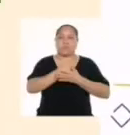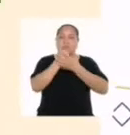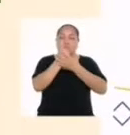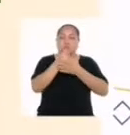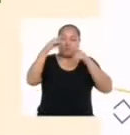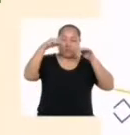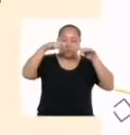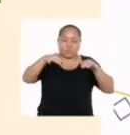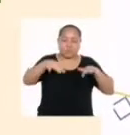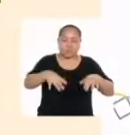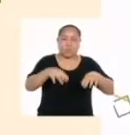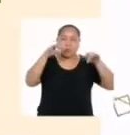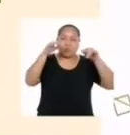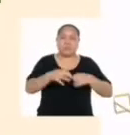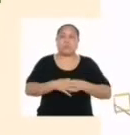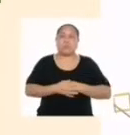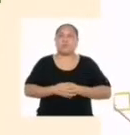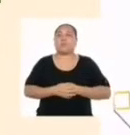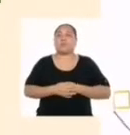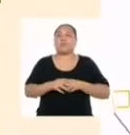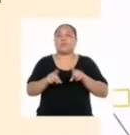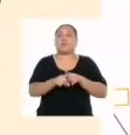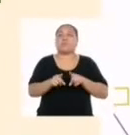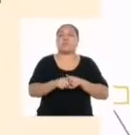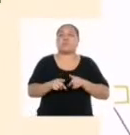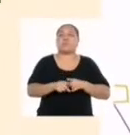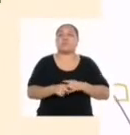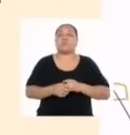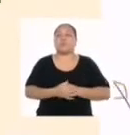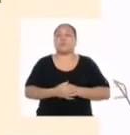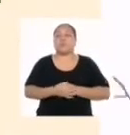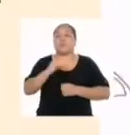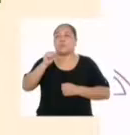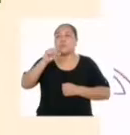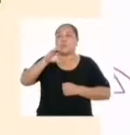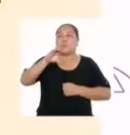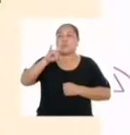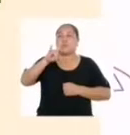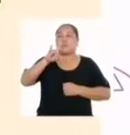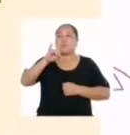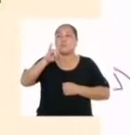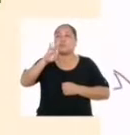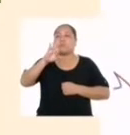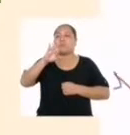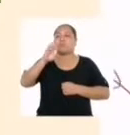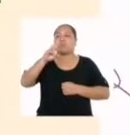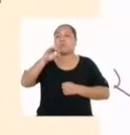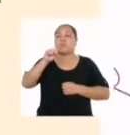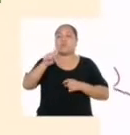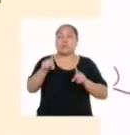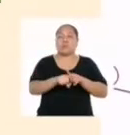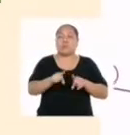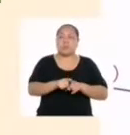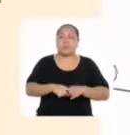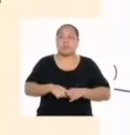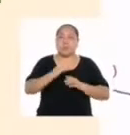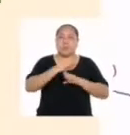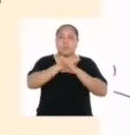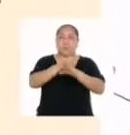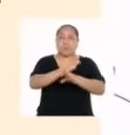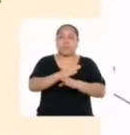su infiltración en el subsuelo y la recarga de los acuíferos, y también para evitar la erosión del